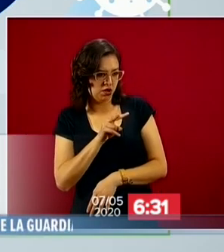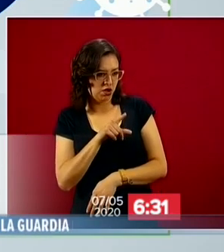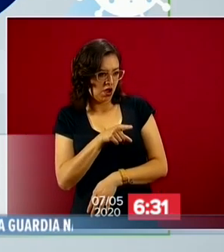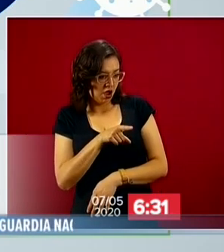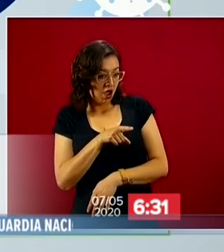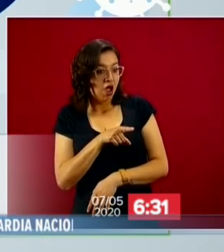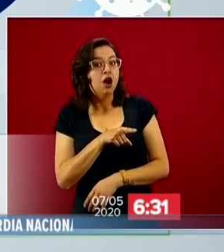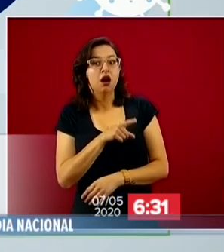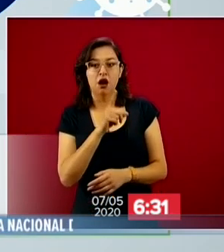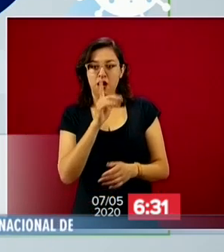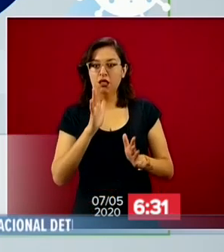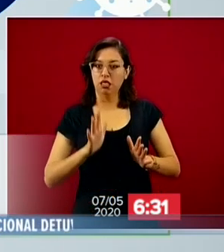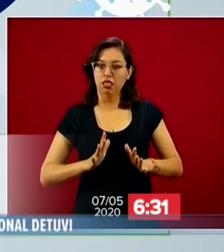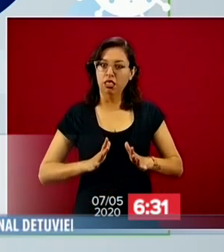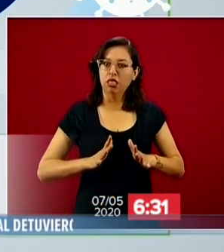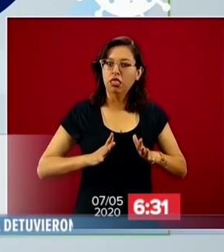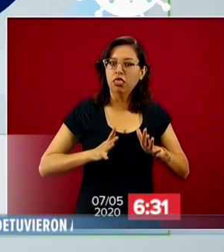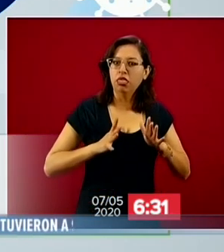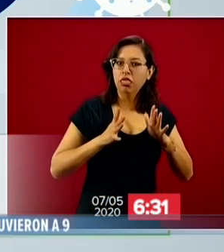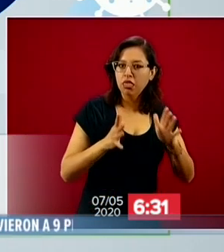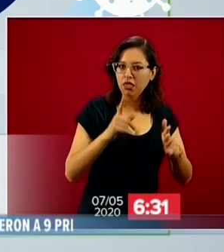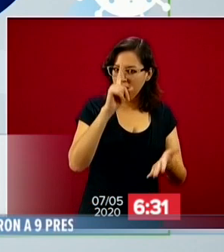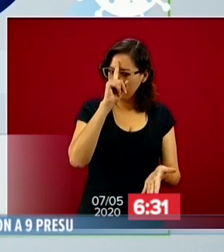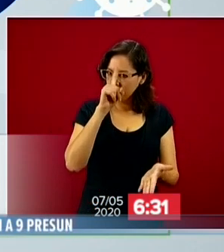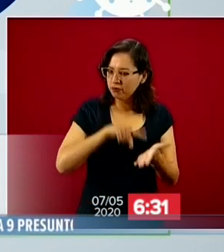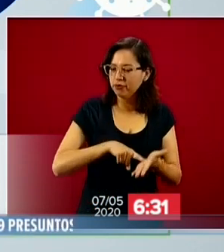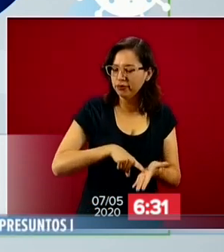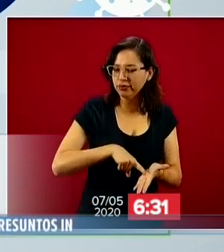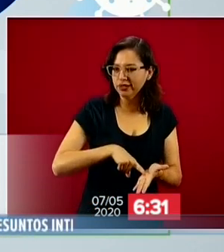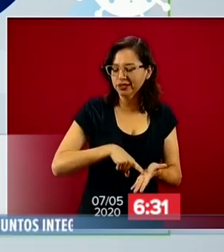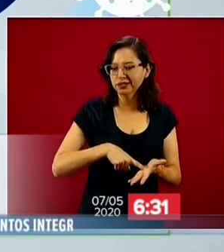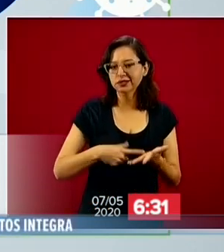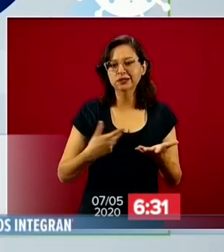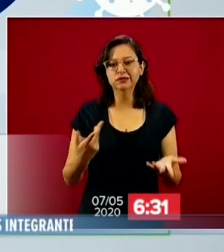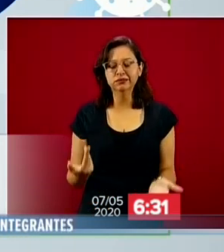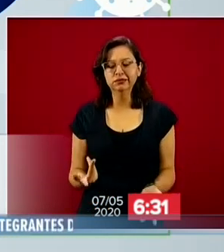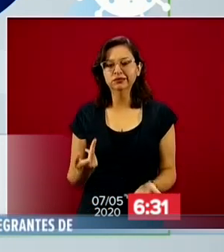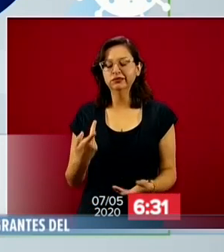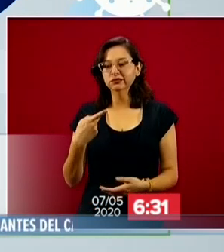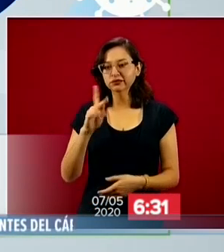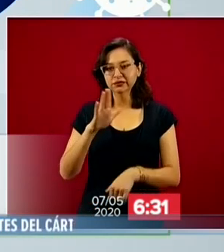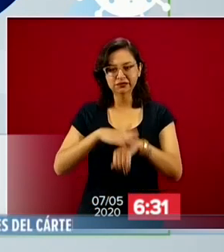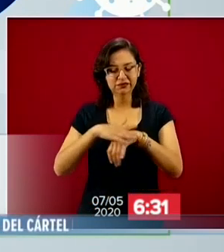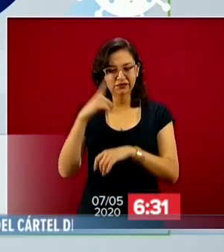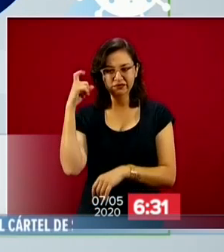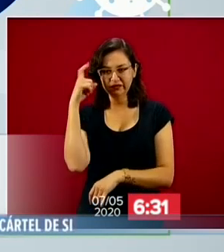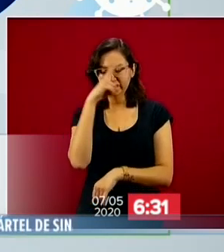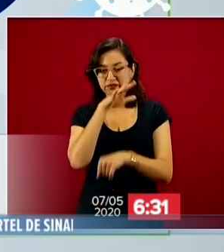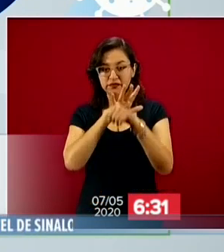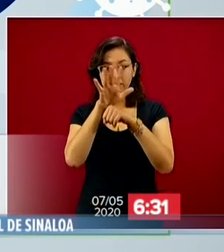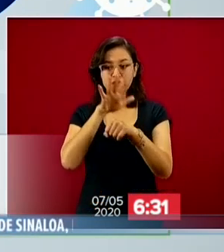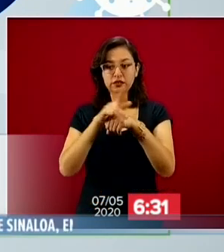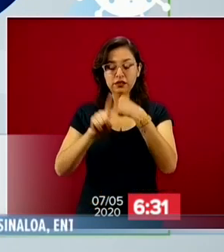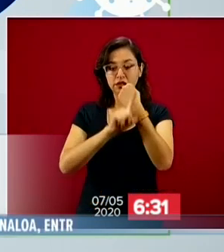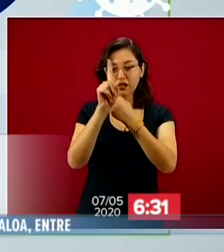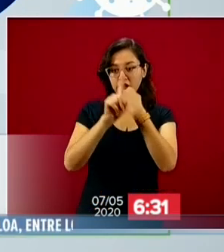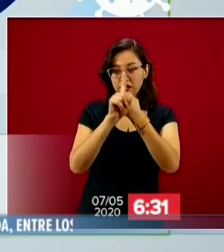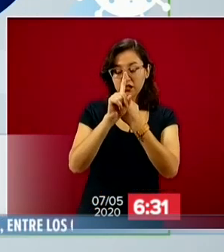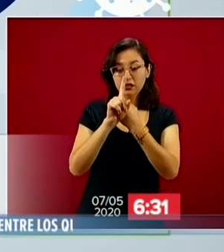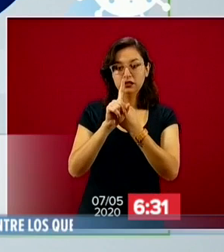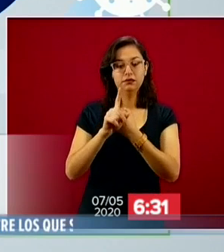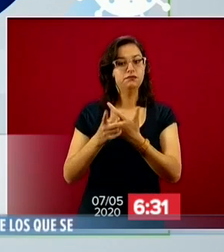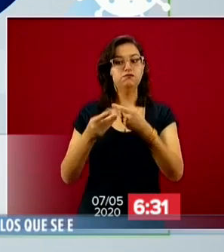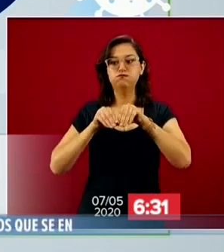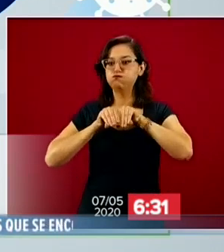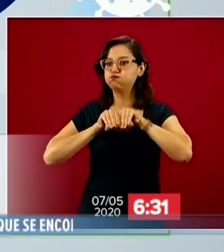base informativa. El desafío principal es la rápida transmisión de esto, es exactamente igual